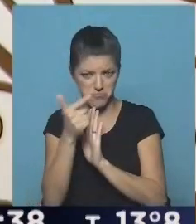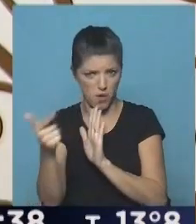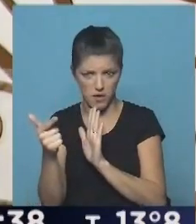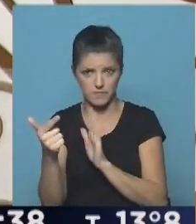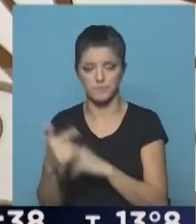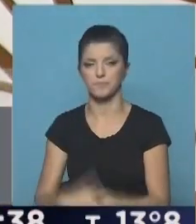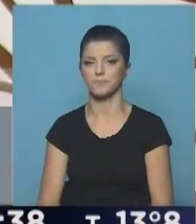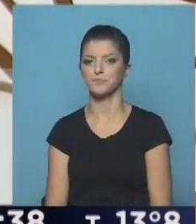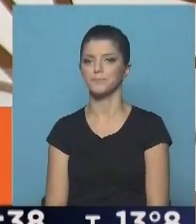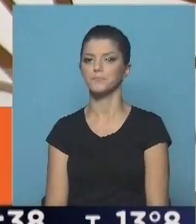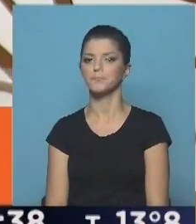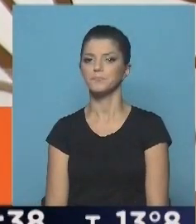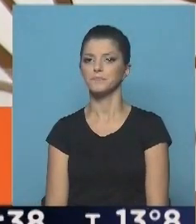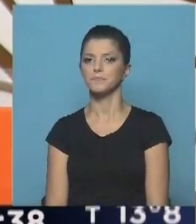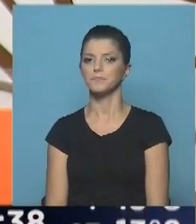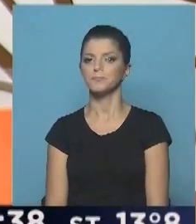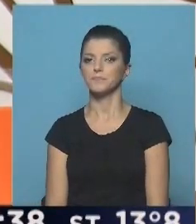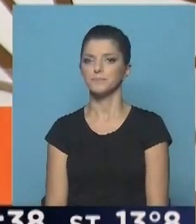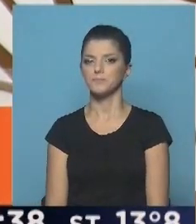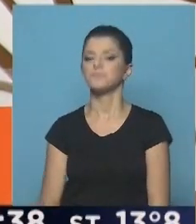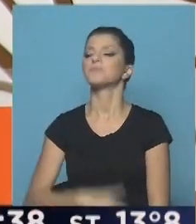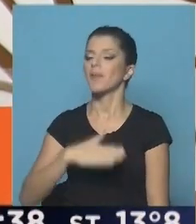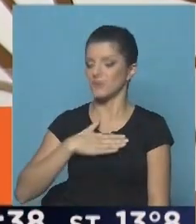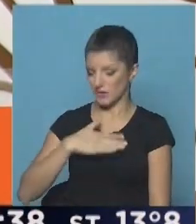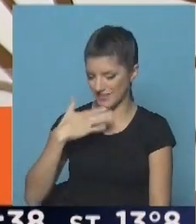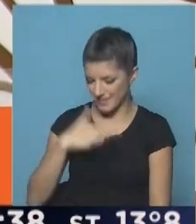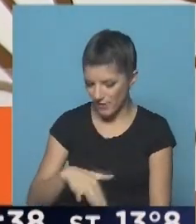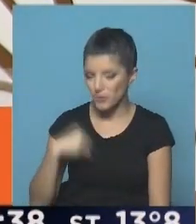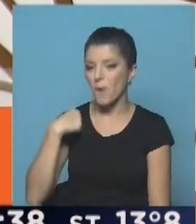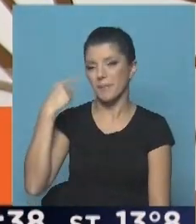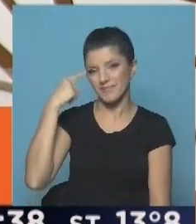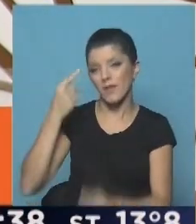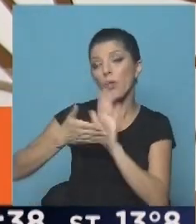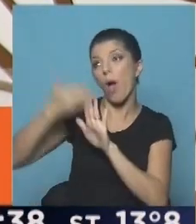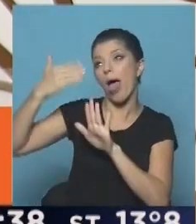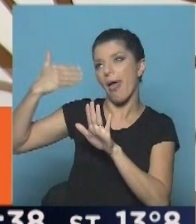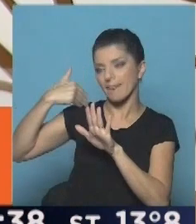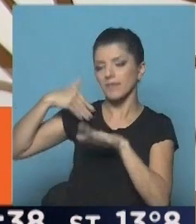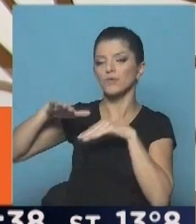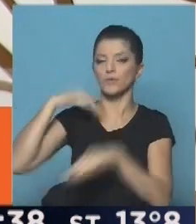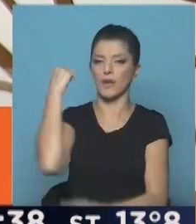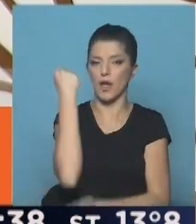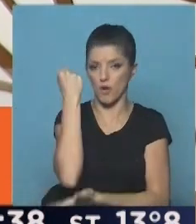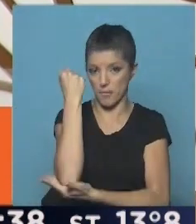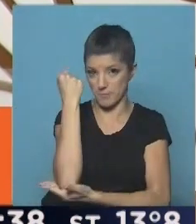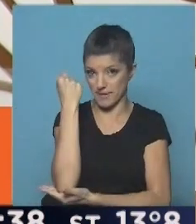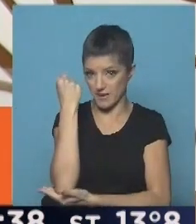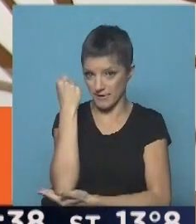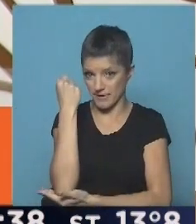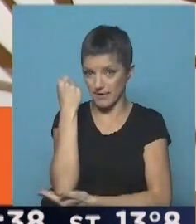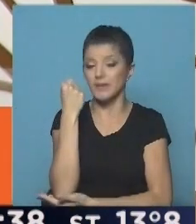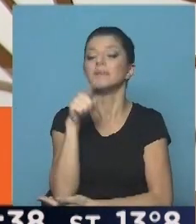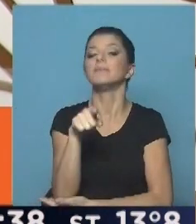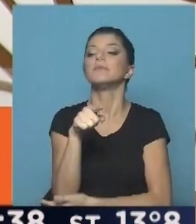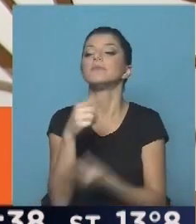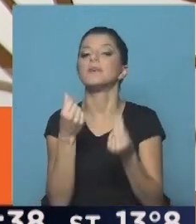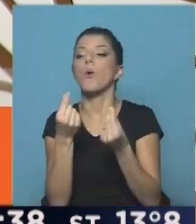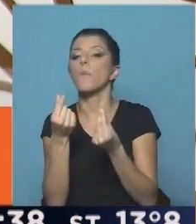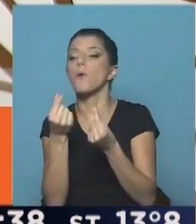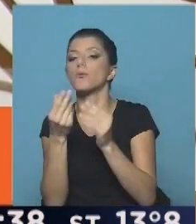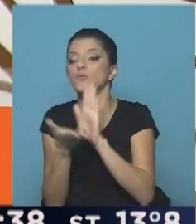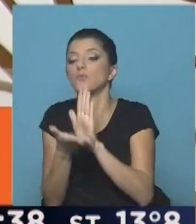a ver yo entiendo que dado nuestro prontuario económico histórico cualquier movimiento para arriba del dólar traiga